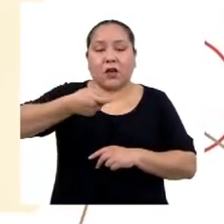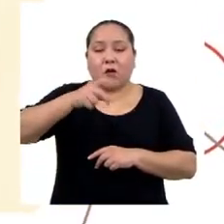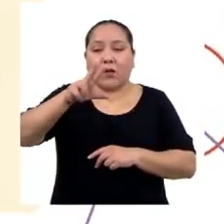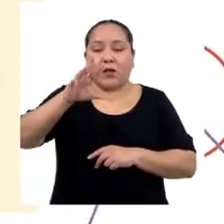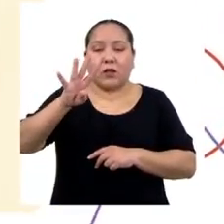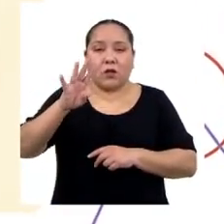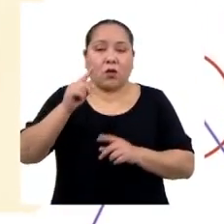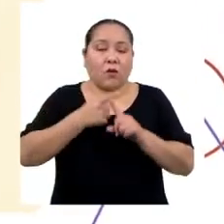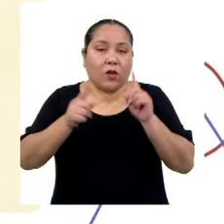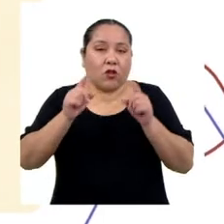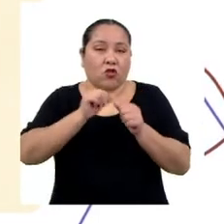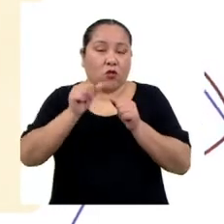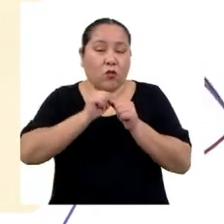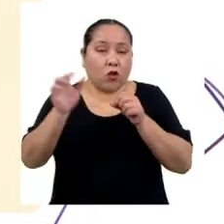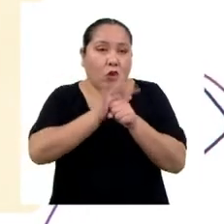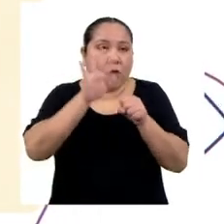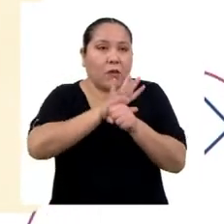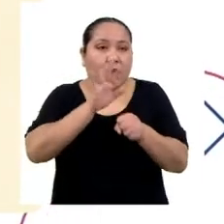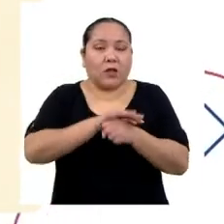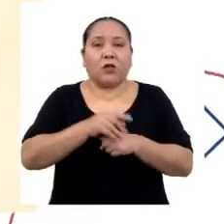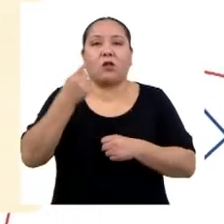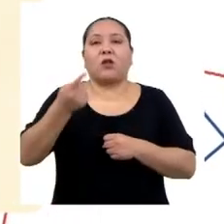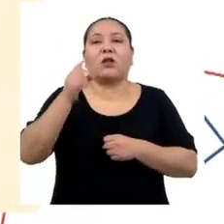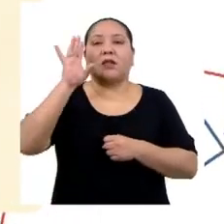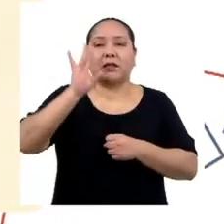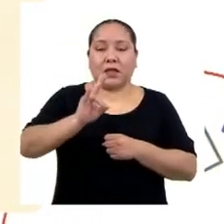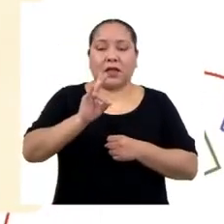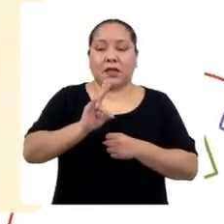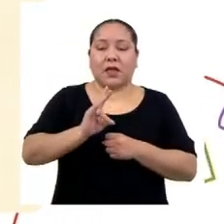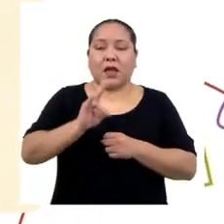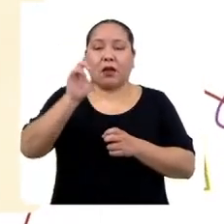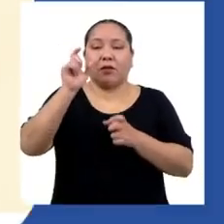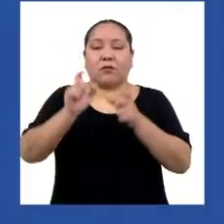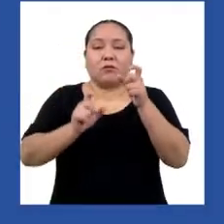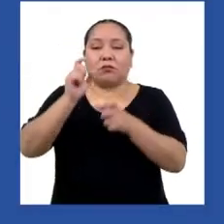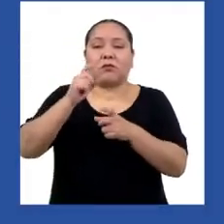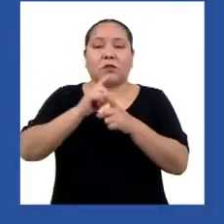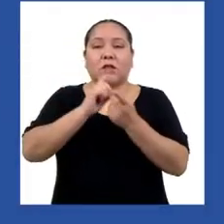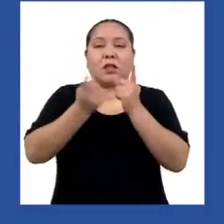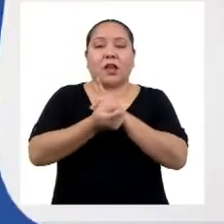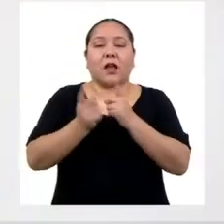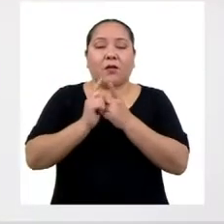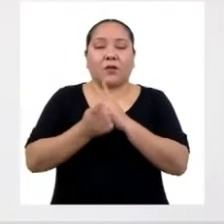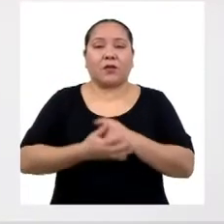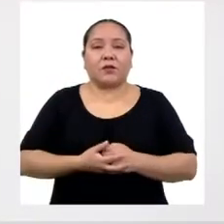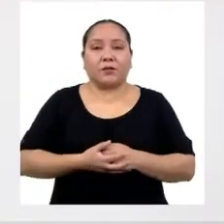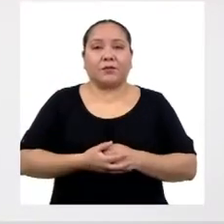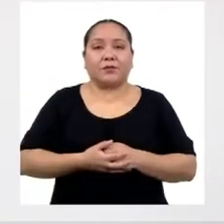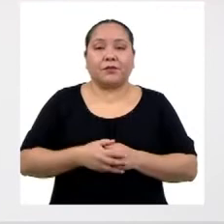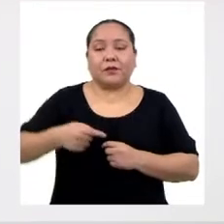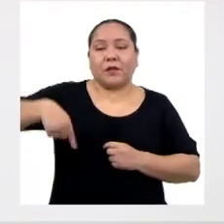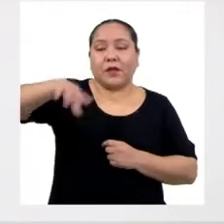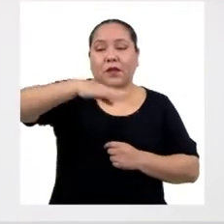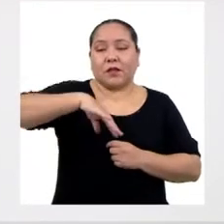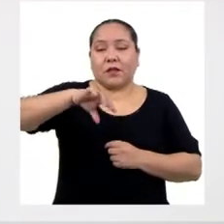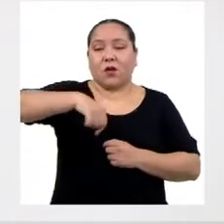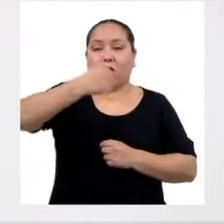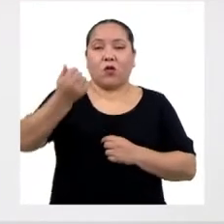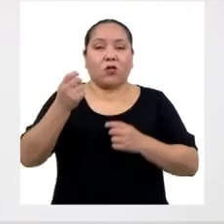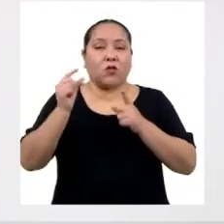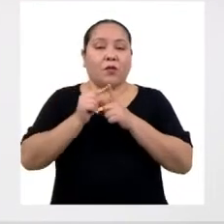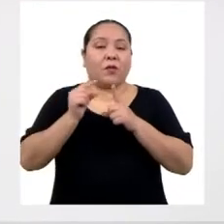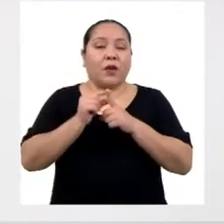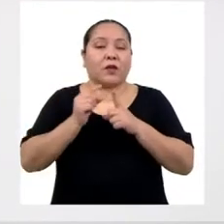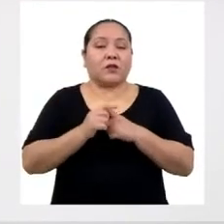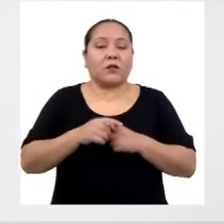ser un número entero, entonces son 7 los intervalos. Nuestro siguiente paso será